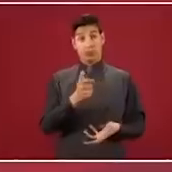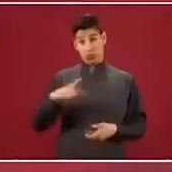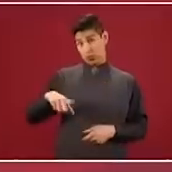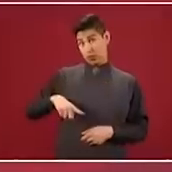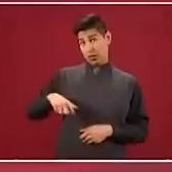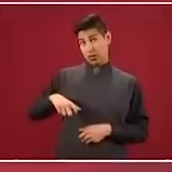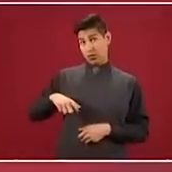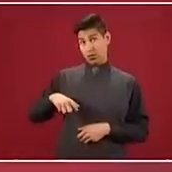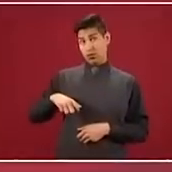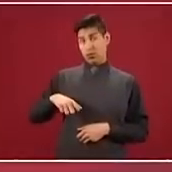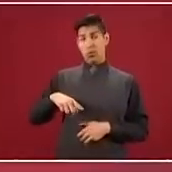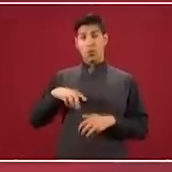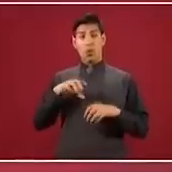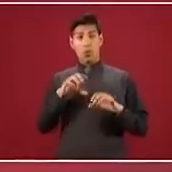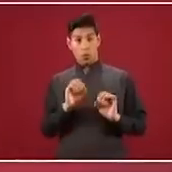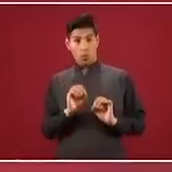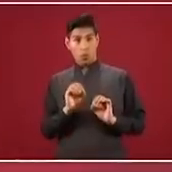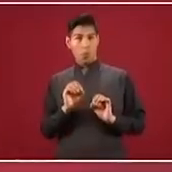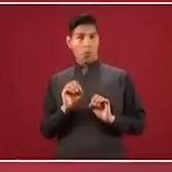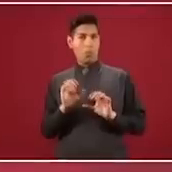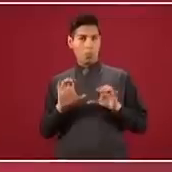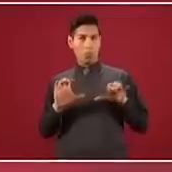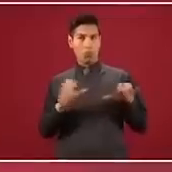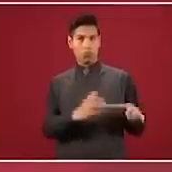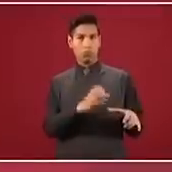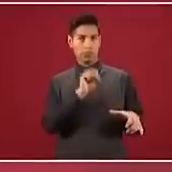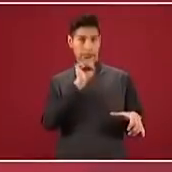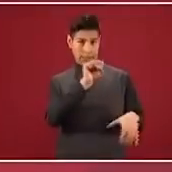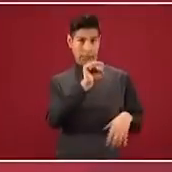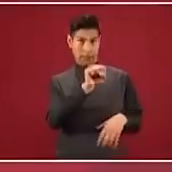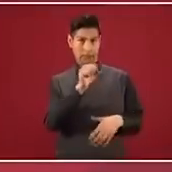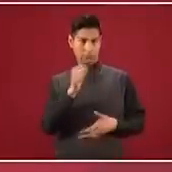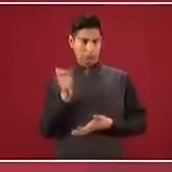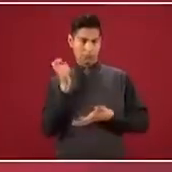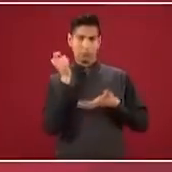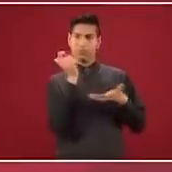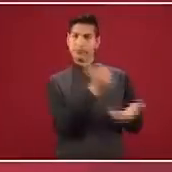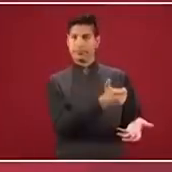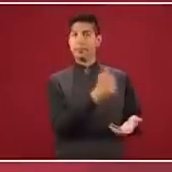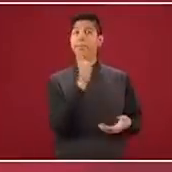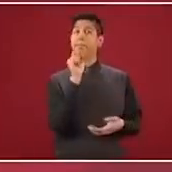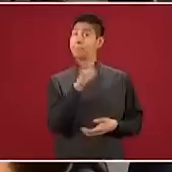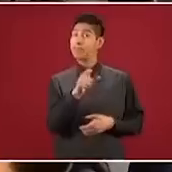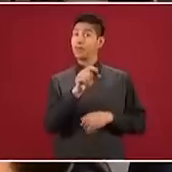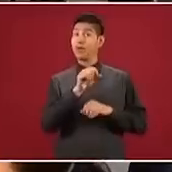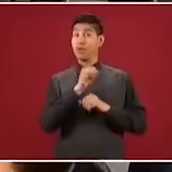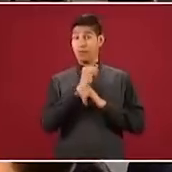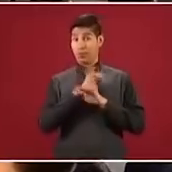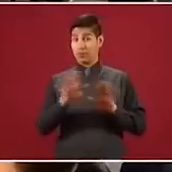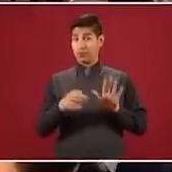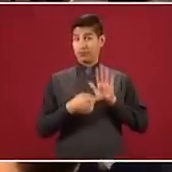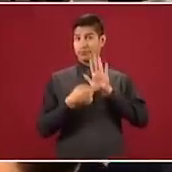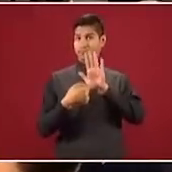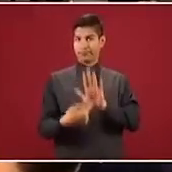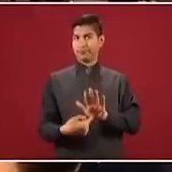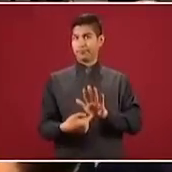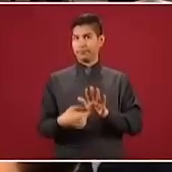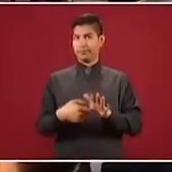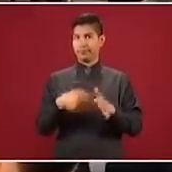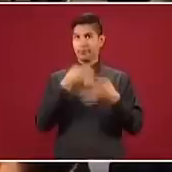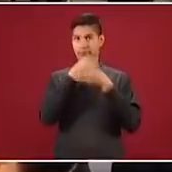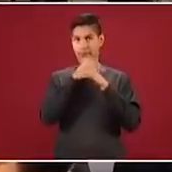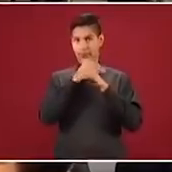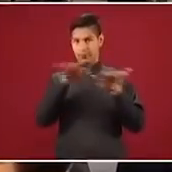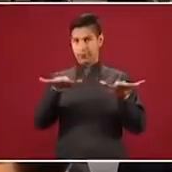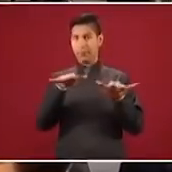los sindicatos, que se pueda dar a conocer. Ese sería el compromiso. Y ya lo otro sobre